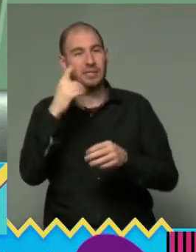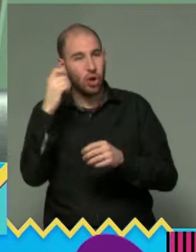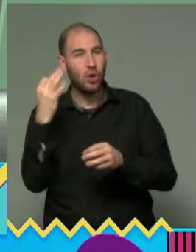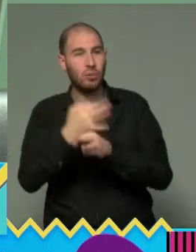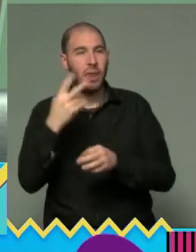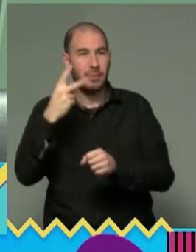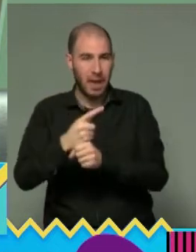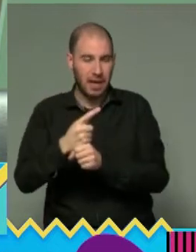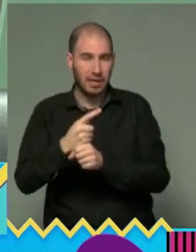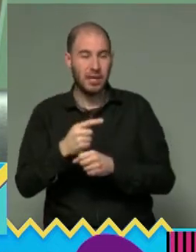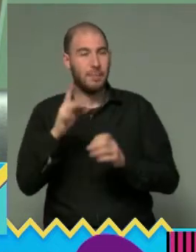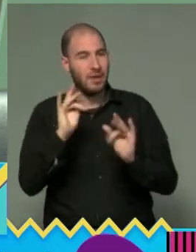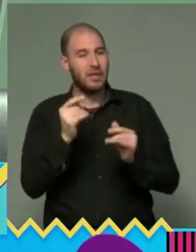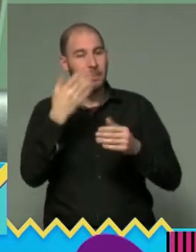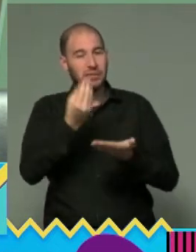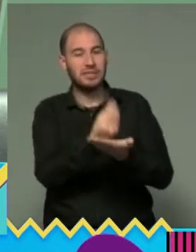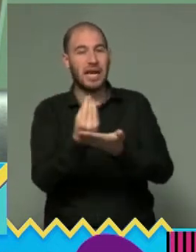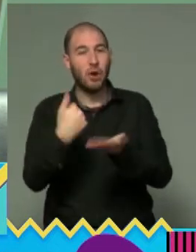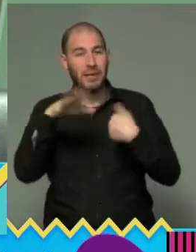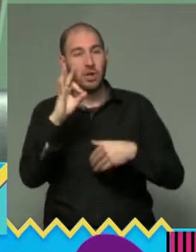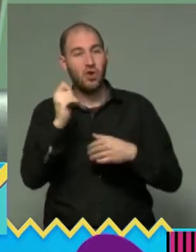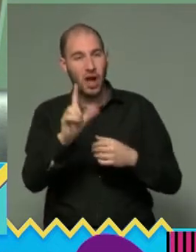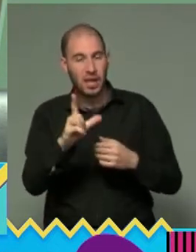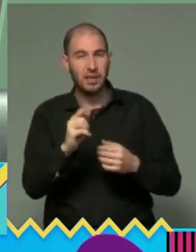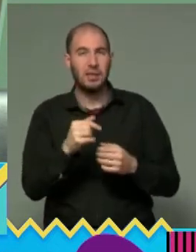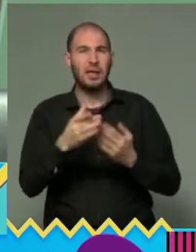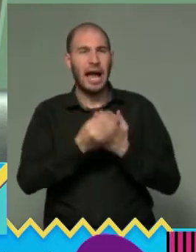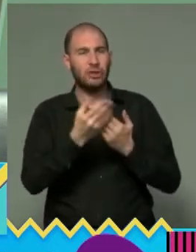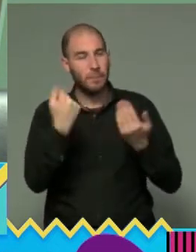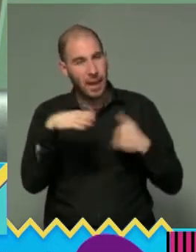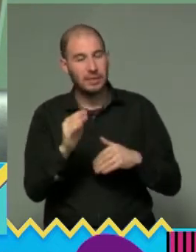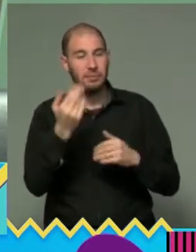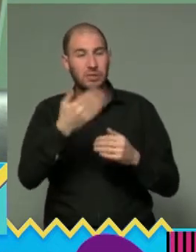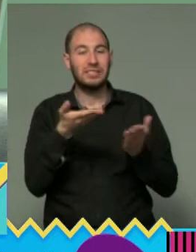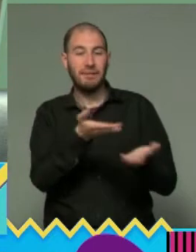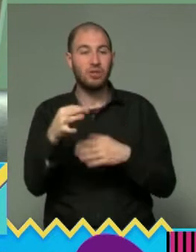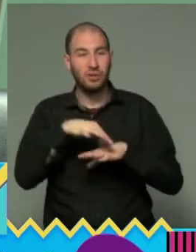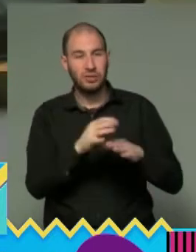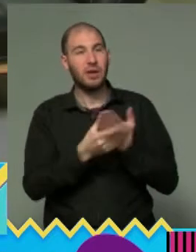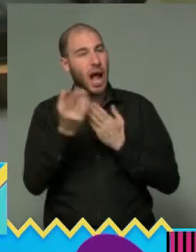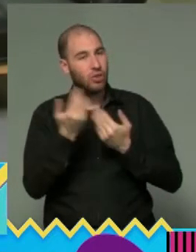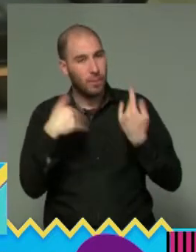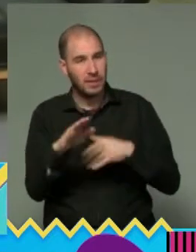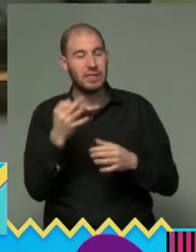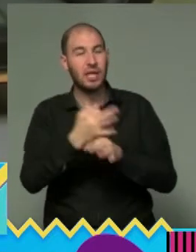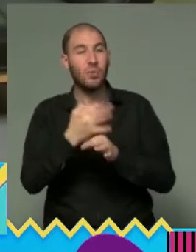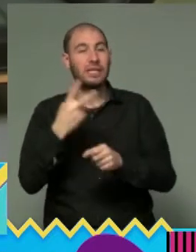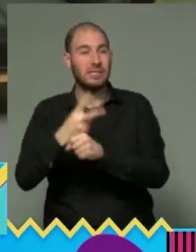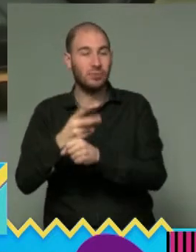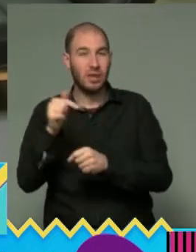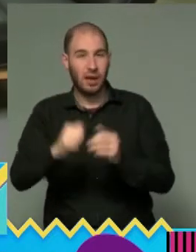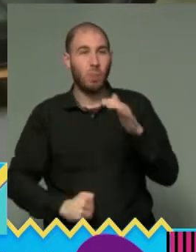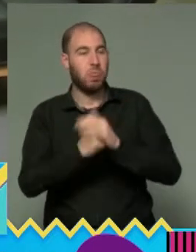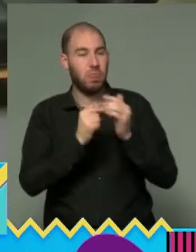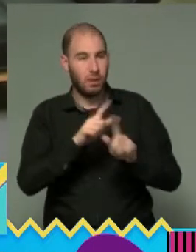primarias. Lo que cuesta es poner más personal en la OAL. Lo que cuesta es poner más personal en los servicios de orientación de las escuelas secundarias que no estén